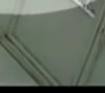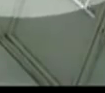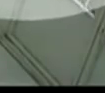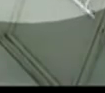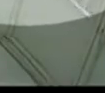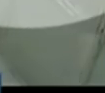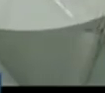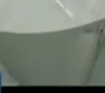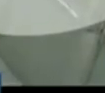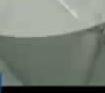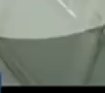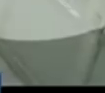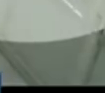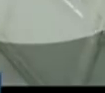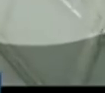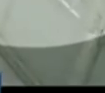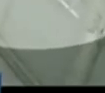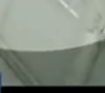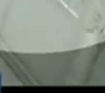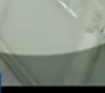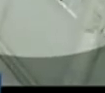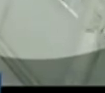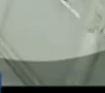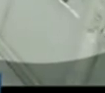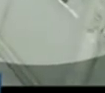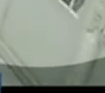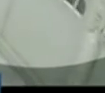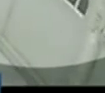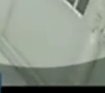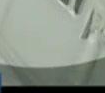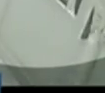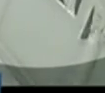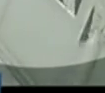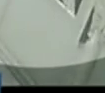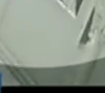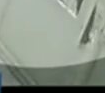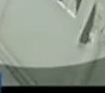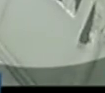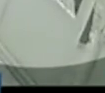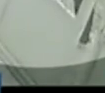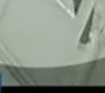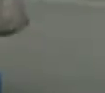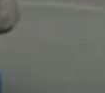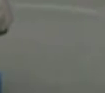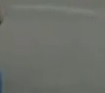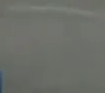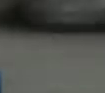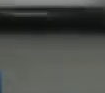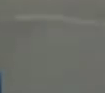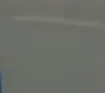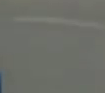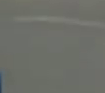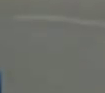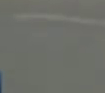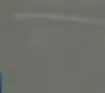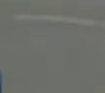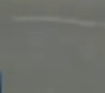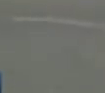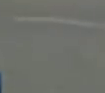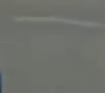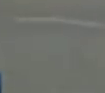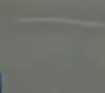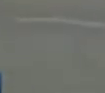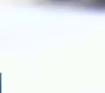Cámara de seguridad captó el instante cuando una universitaria fue asaltada por dos sujetos que se bajaron de un auto.